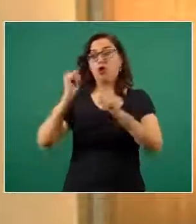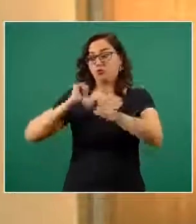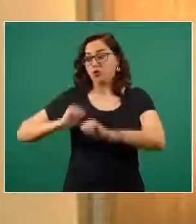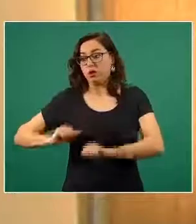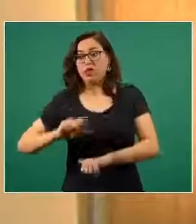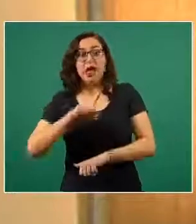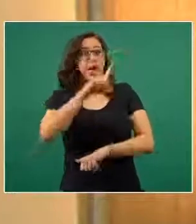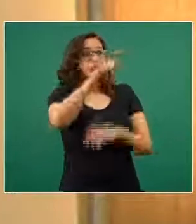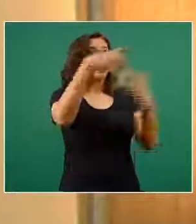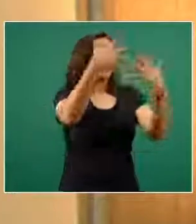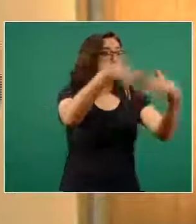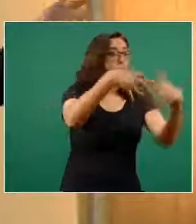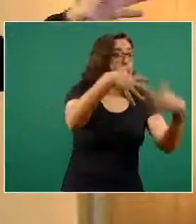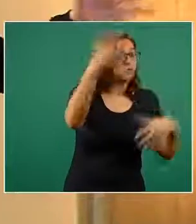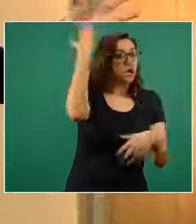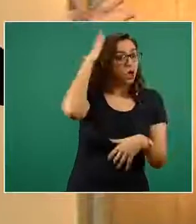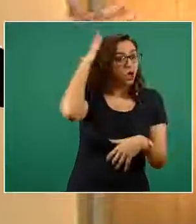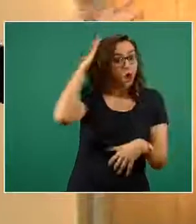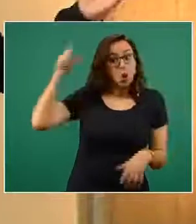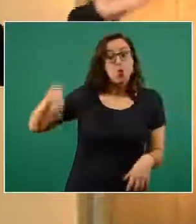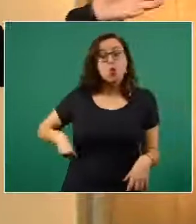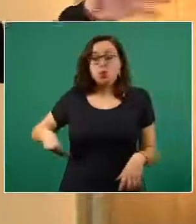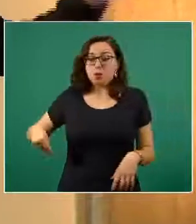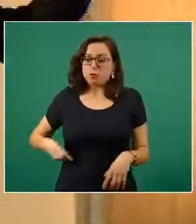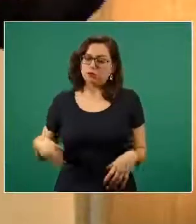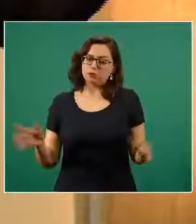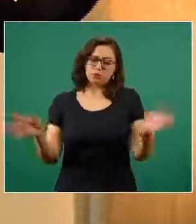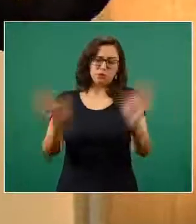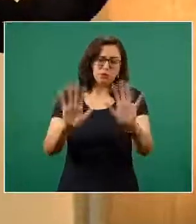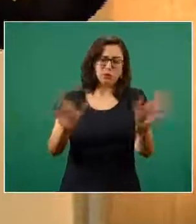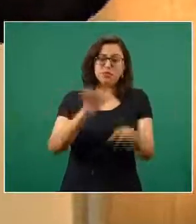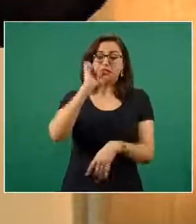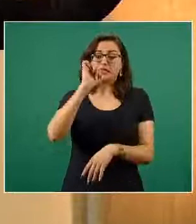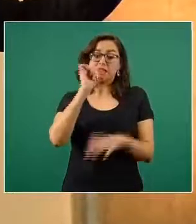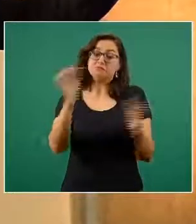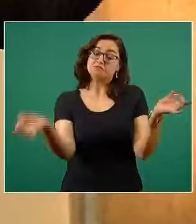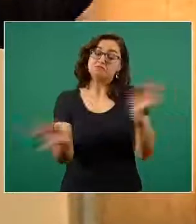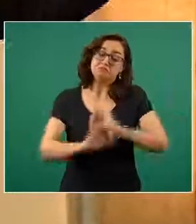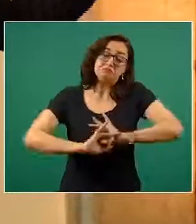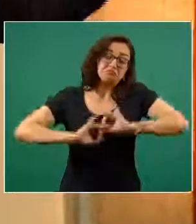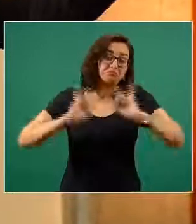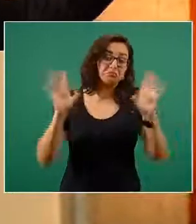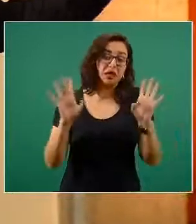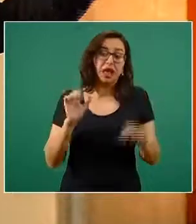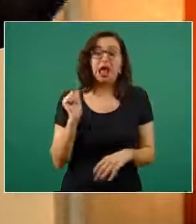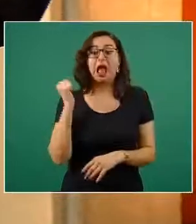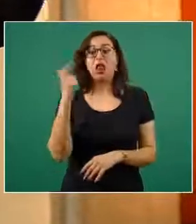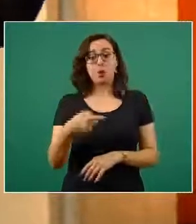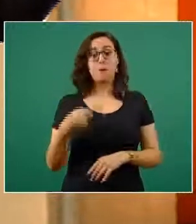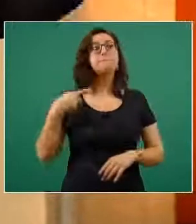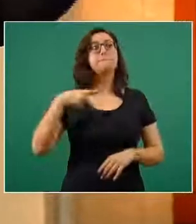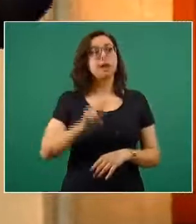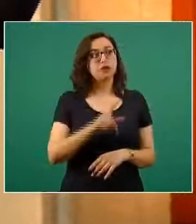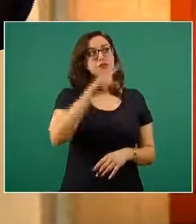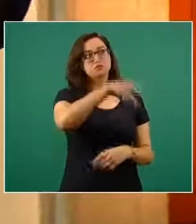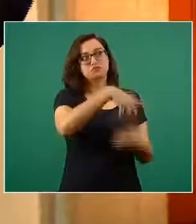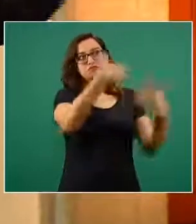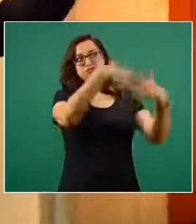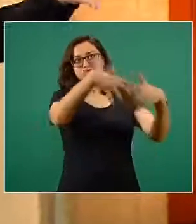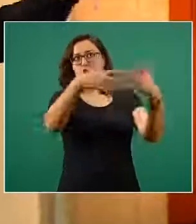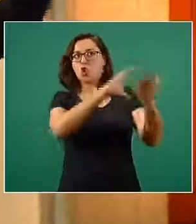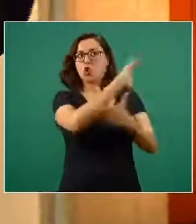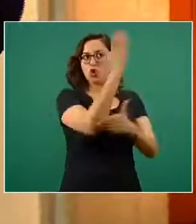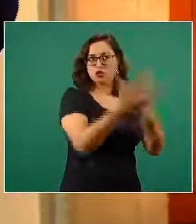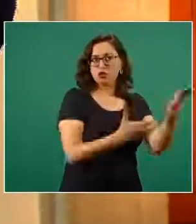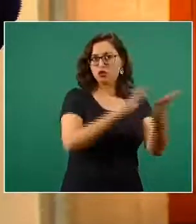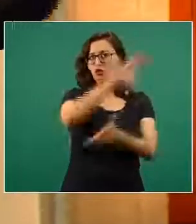producción y limitar estas entregas. Sin embargo, esto es lo que está comprometido y estamos